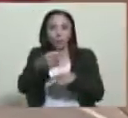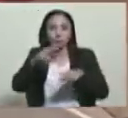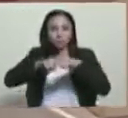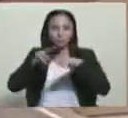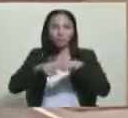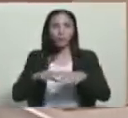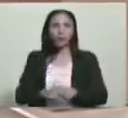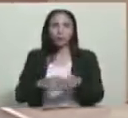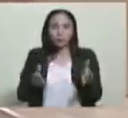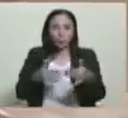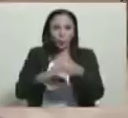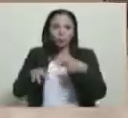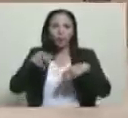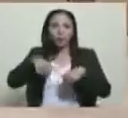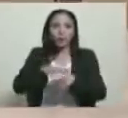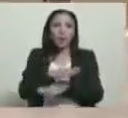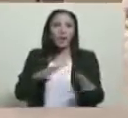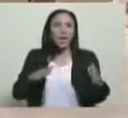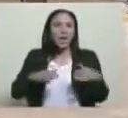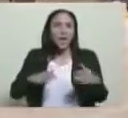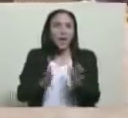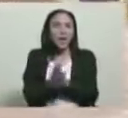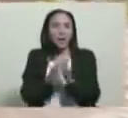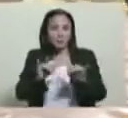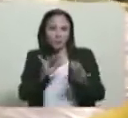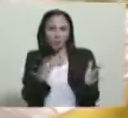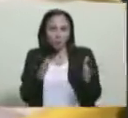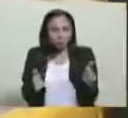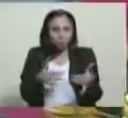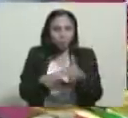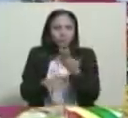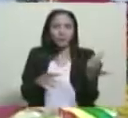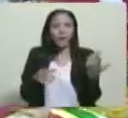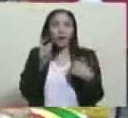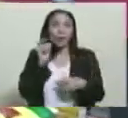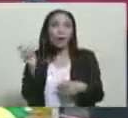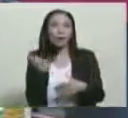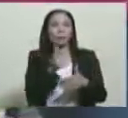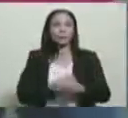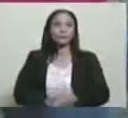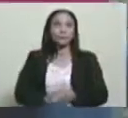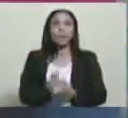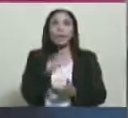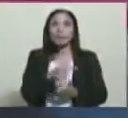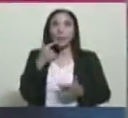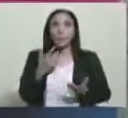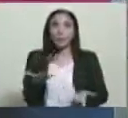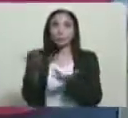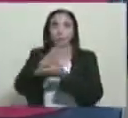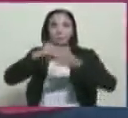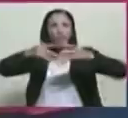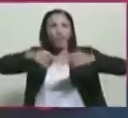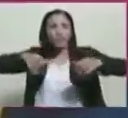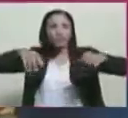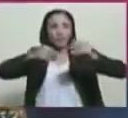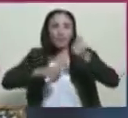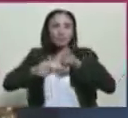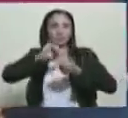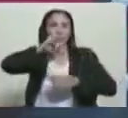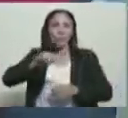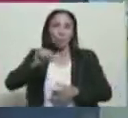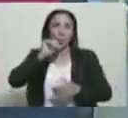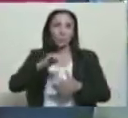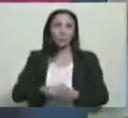aquí en Guárico, en el sombrero. Asimismo, también el fororo, para todo y cada uno de nuestro